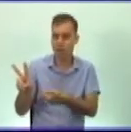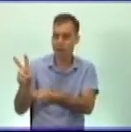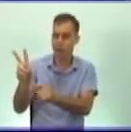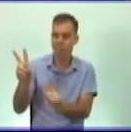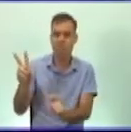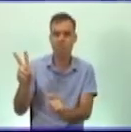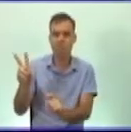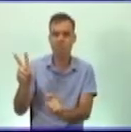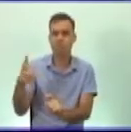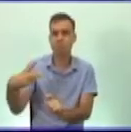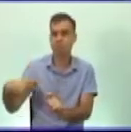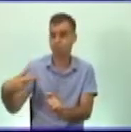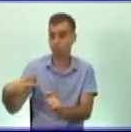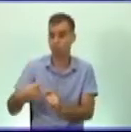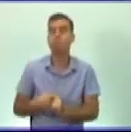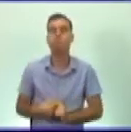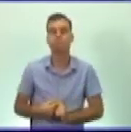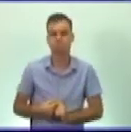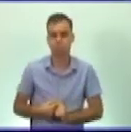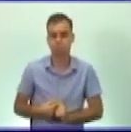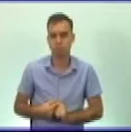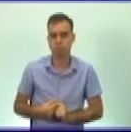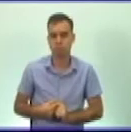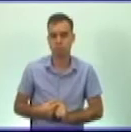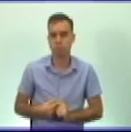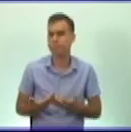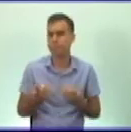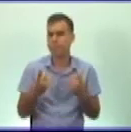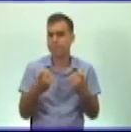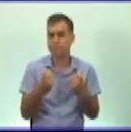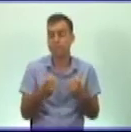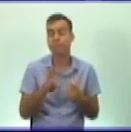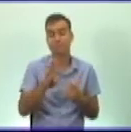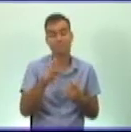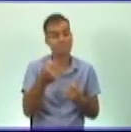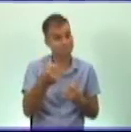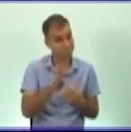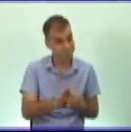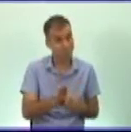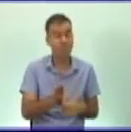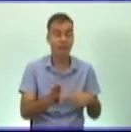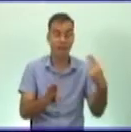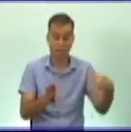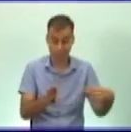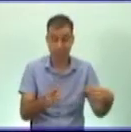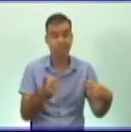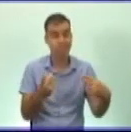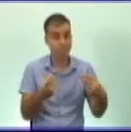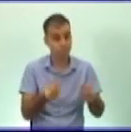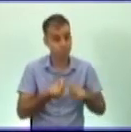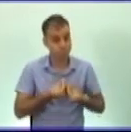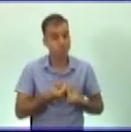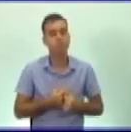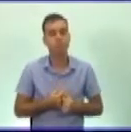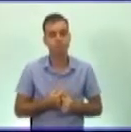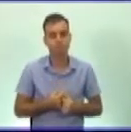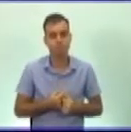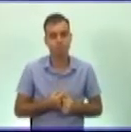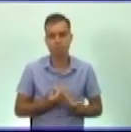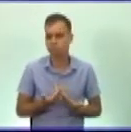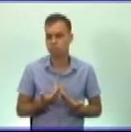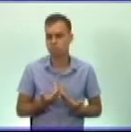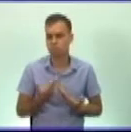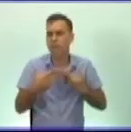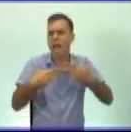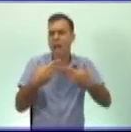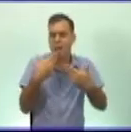¿Qué elementos necesitamos? Ahí está, el área de la base y la altura. Ahora tenemos que ver si tenemos el área de la base o qué tenemos que hacer